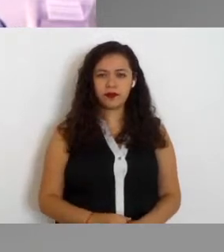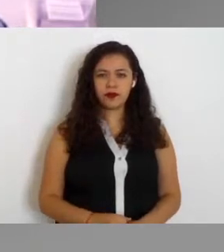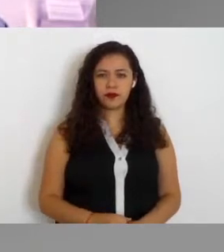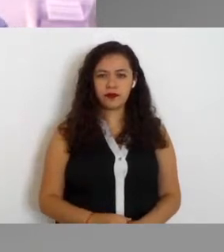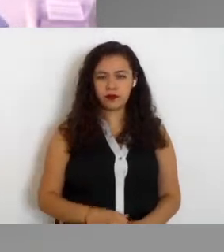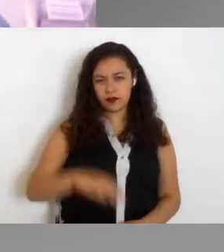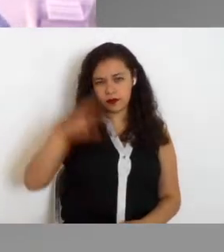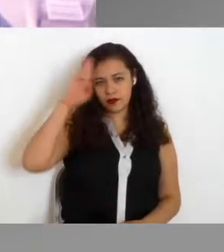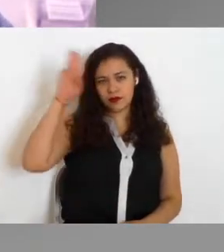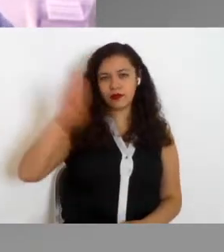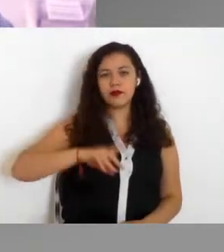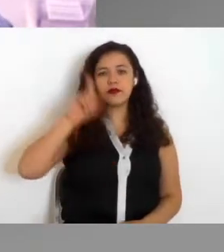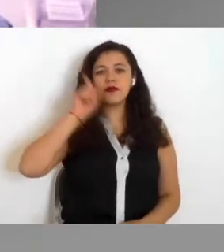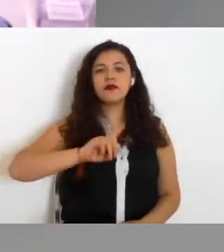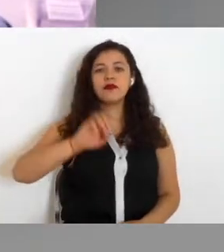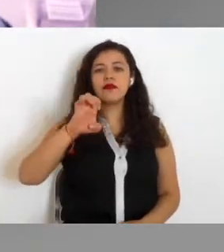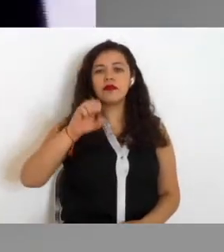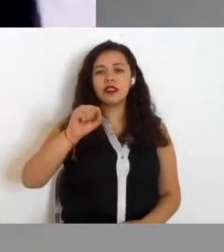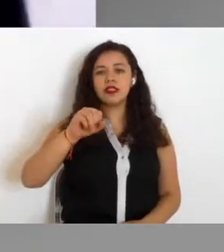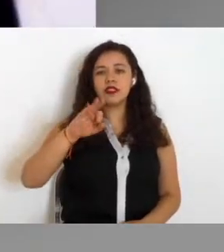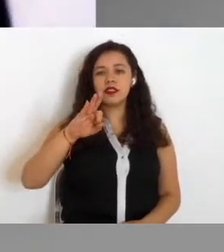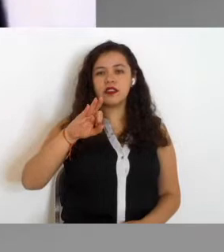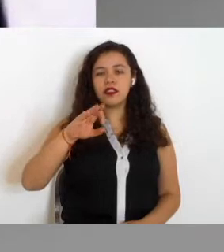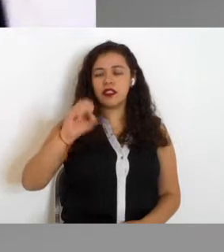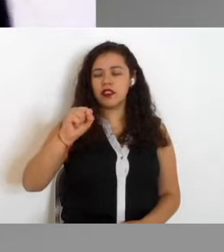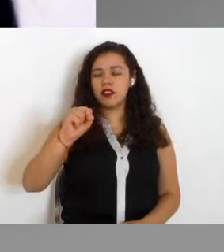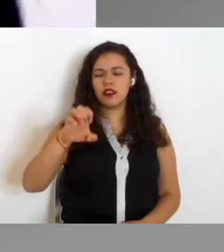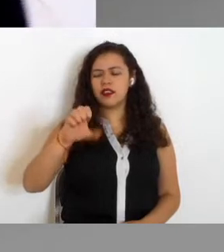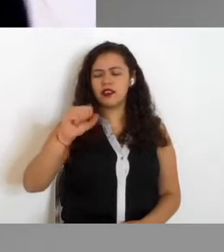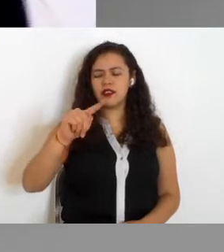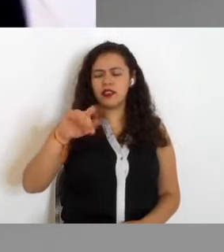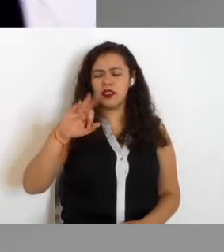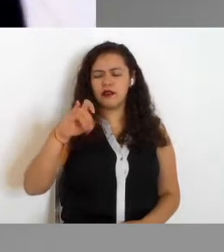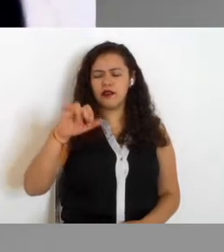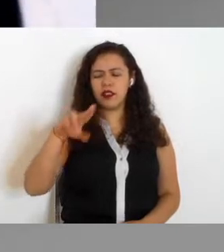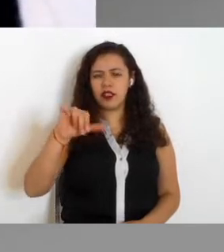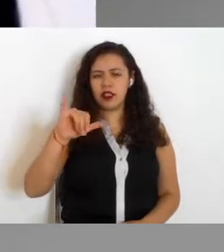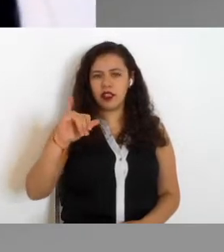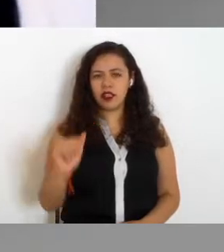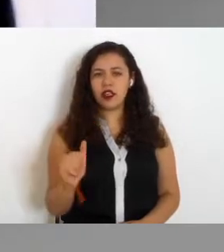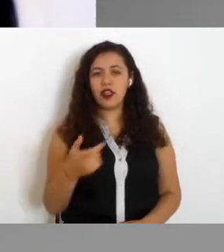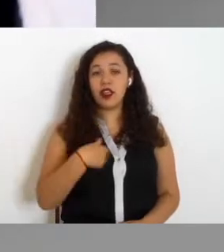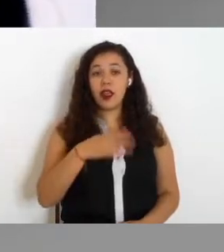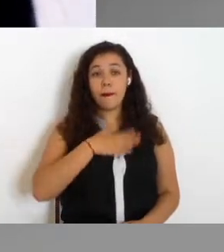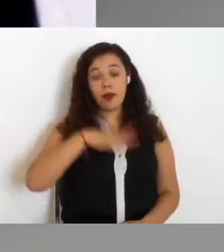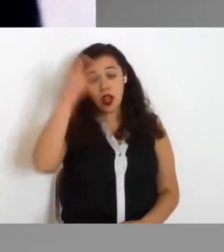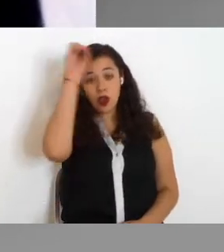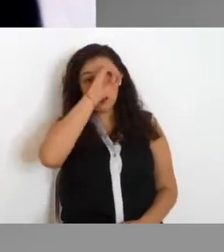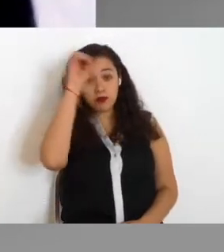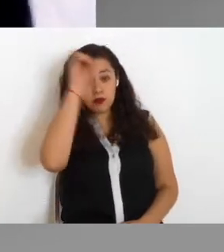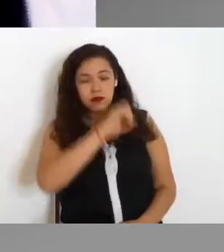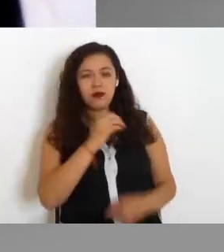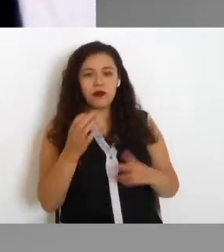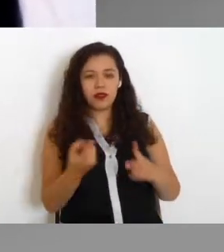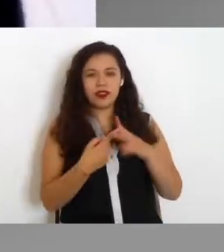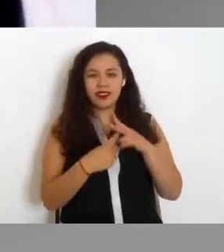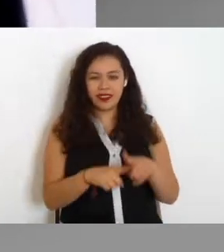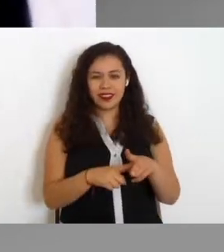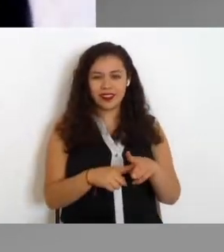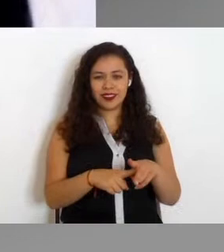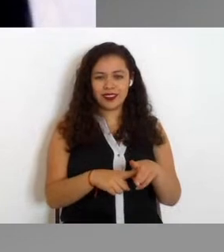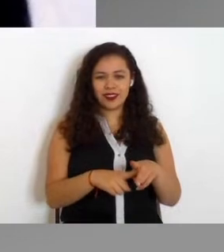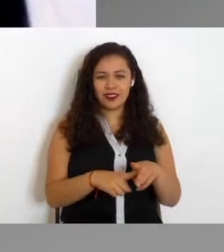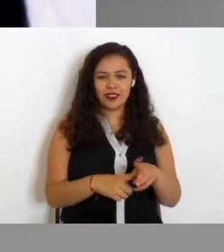Maestra Estefanía. Gracias. Desde mi perspectiva, empiezo también con la forma en la que